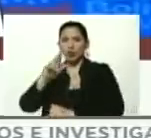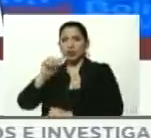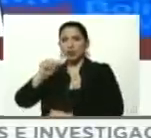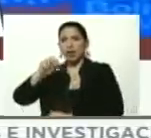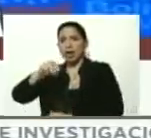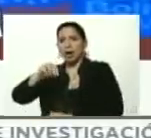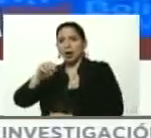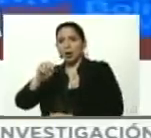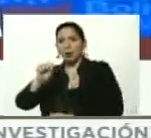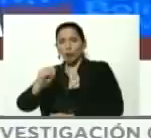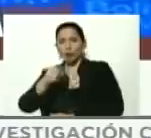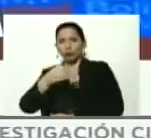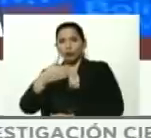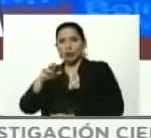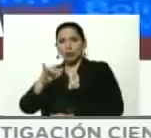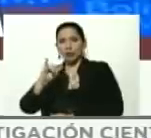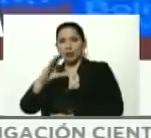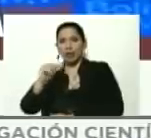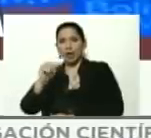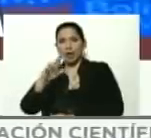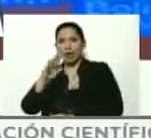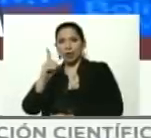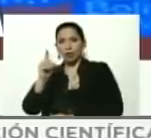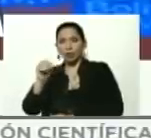Ramos D'Agostino.